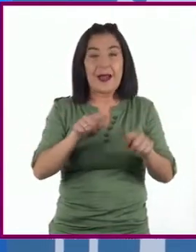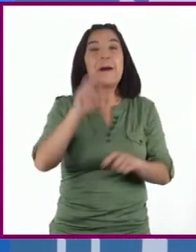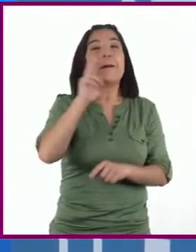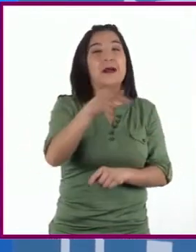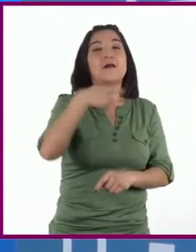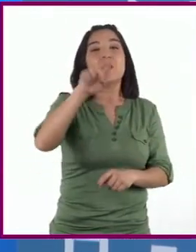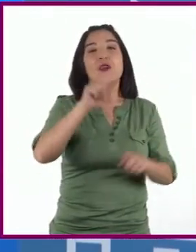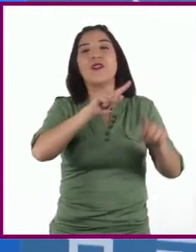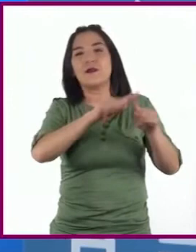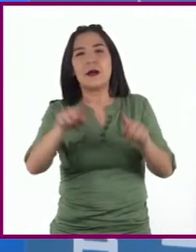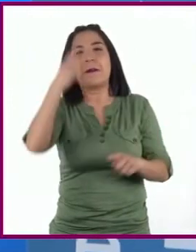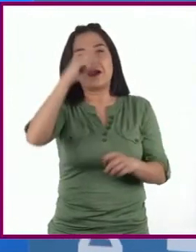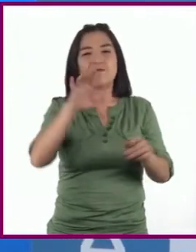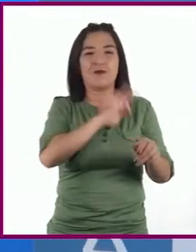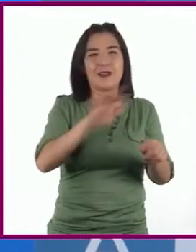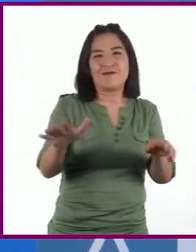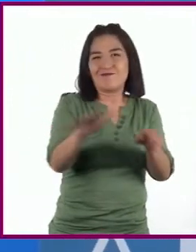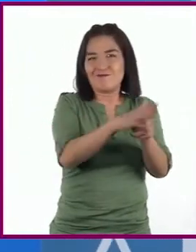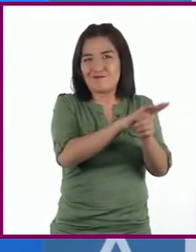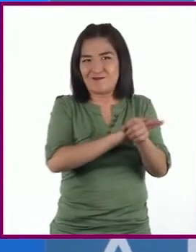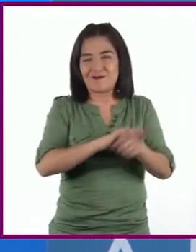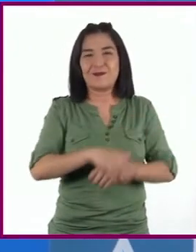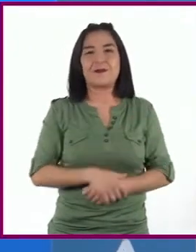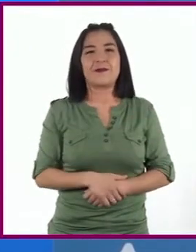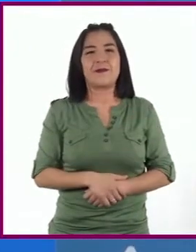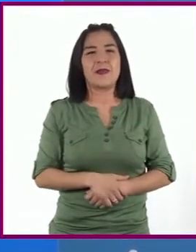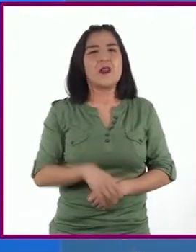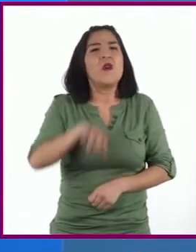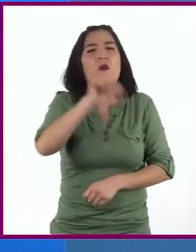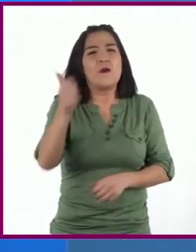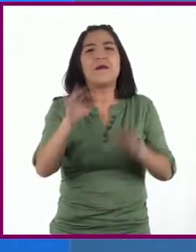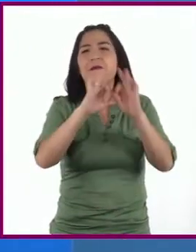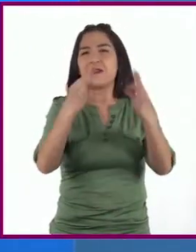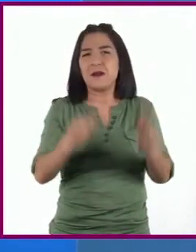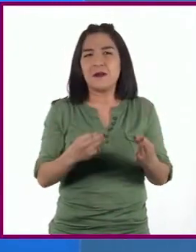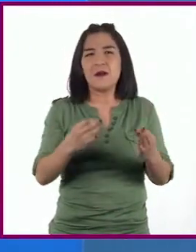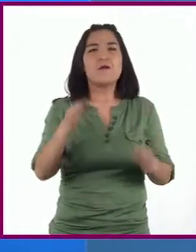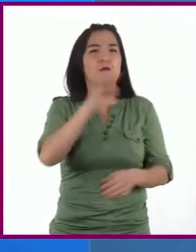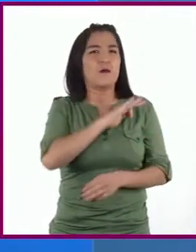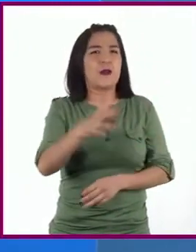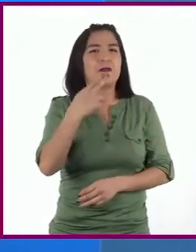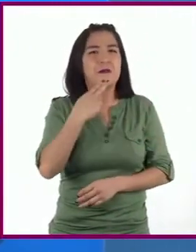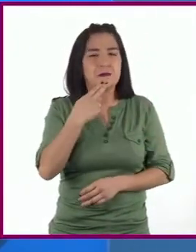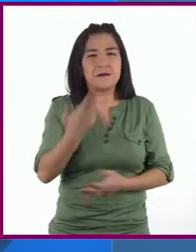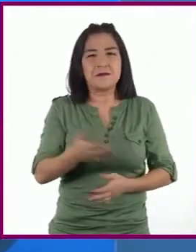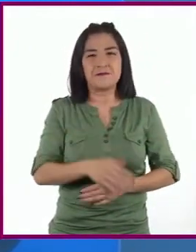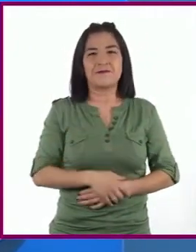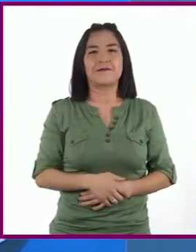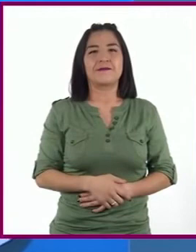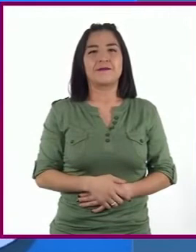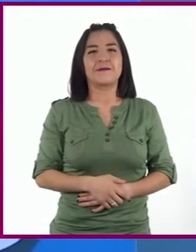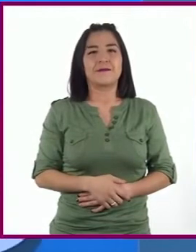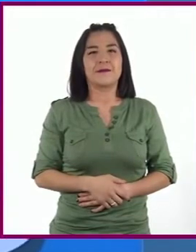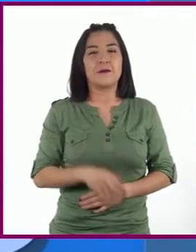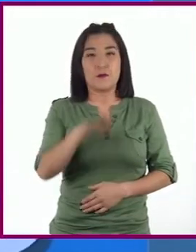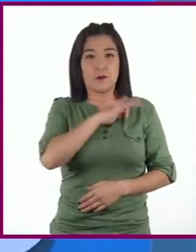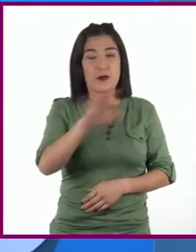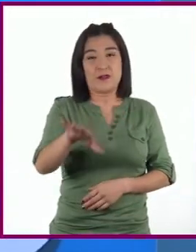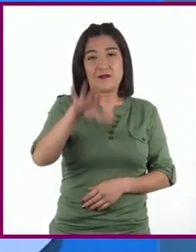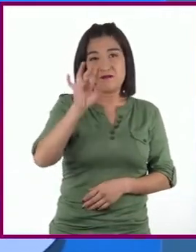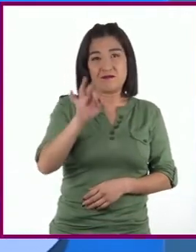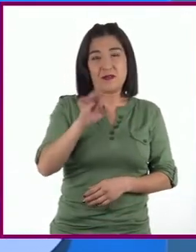figura para poder rellenar el plano. ¿Qué otra figura podría utilizar? ¿Podría escoger